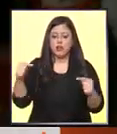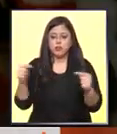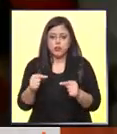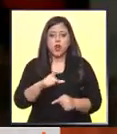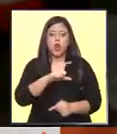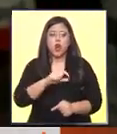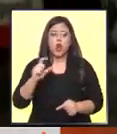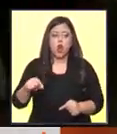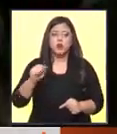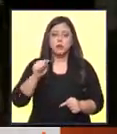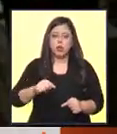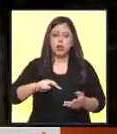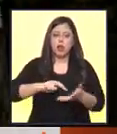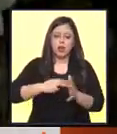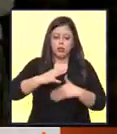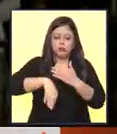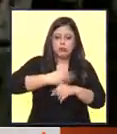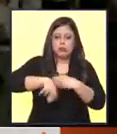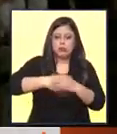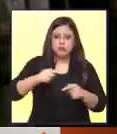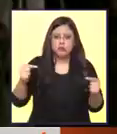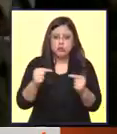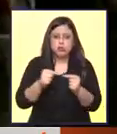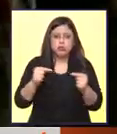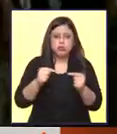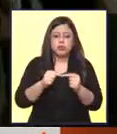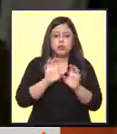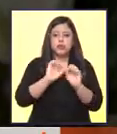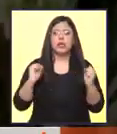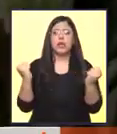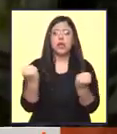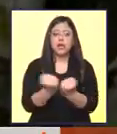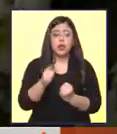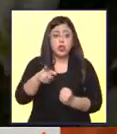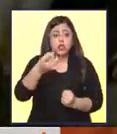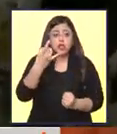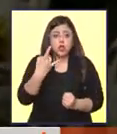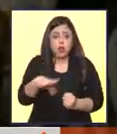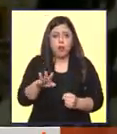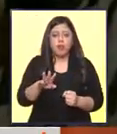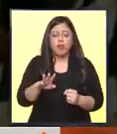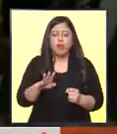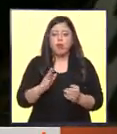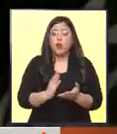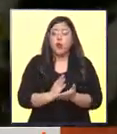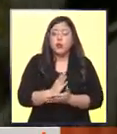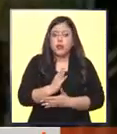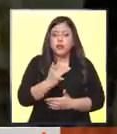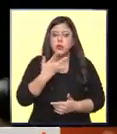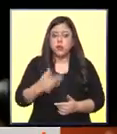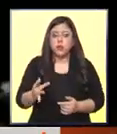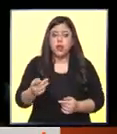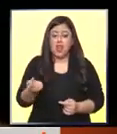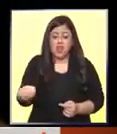jornada. Eso sí, lo ocurrido en el estadio Nelson Oyarzún era solo un aperitivo. Al regreso a Santiago vendría lo